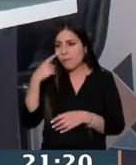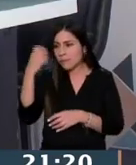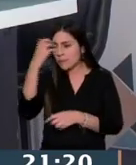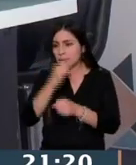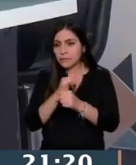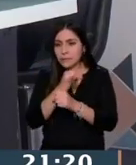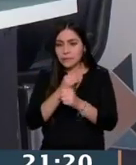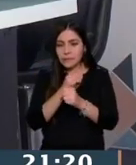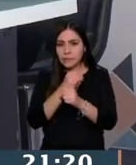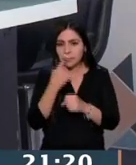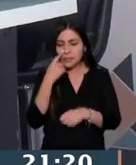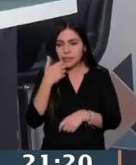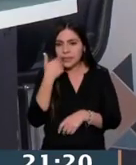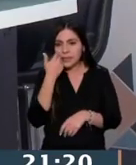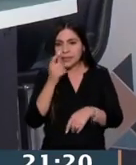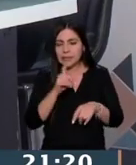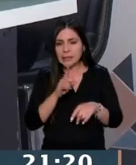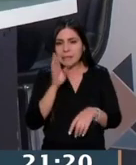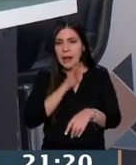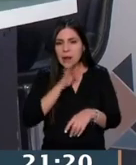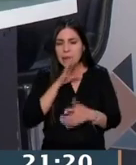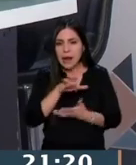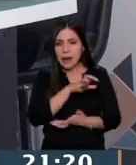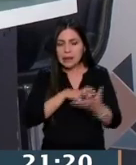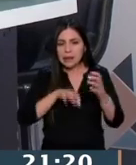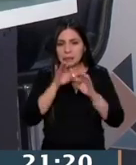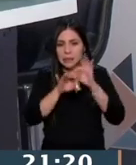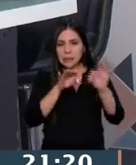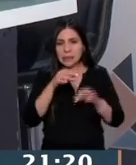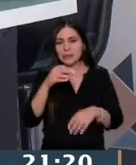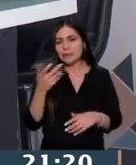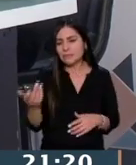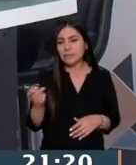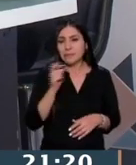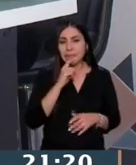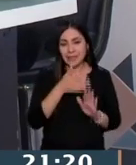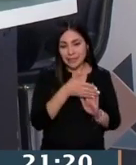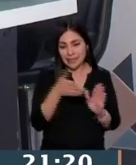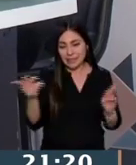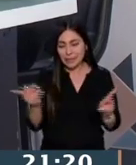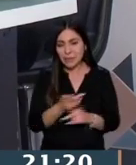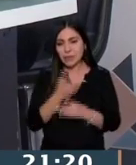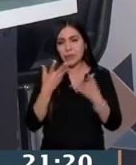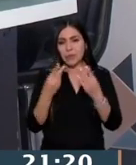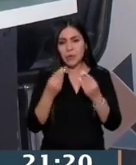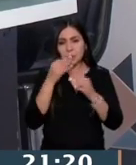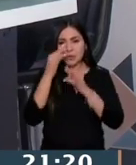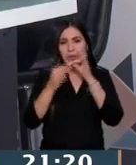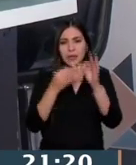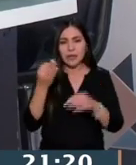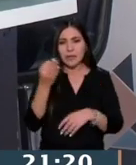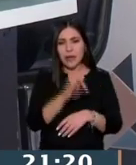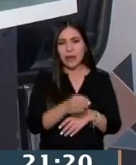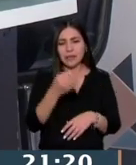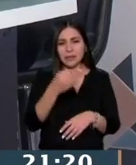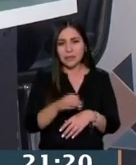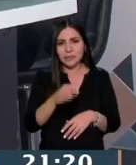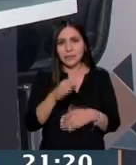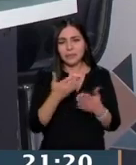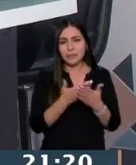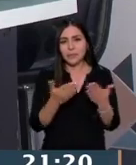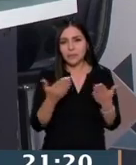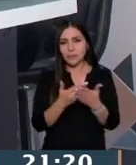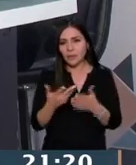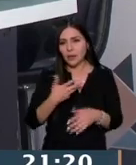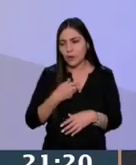ha sido nombrado de esa manera. Pero en medio de todo, mucha infodemia, mucha manipulación, y creo que son dos las narrativas,